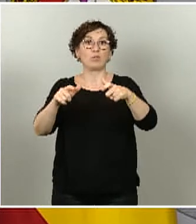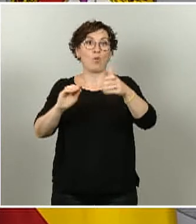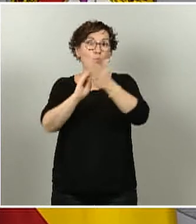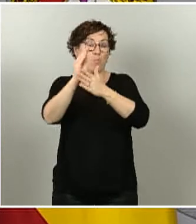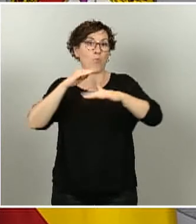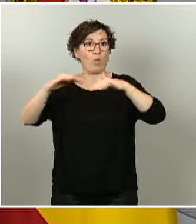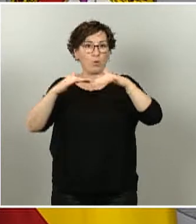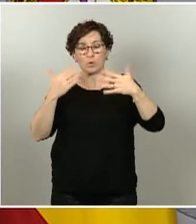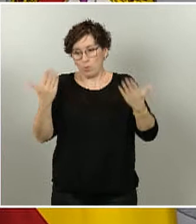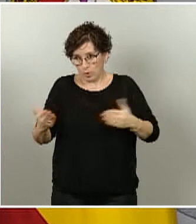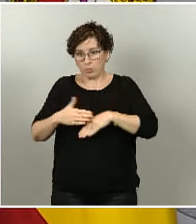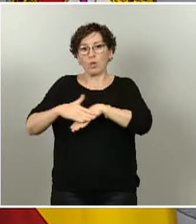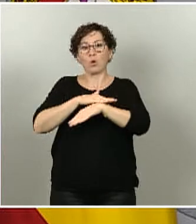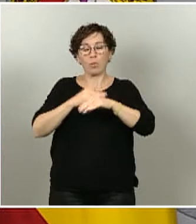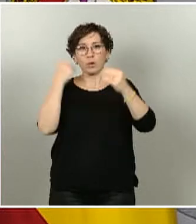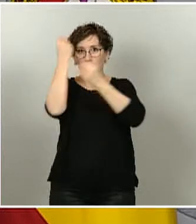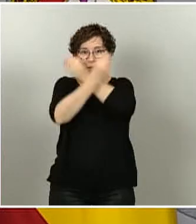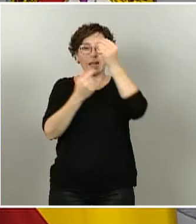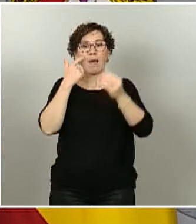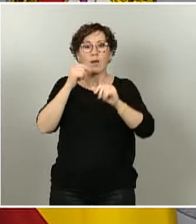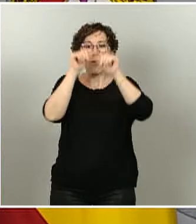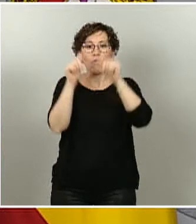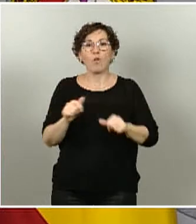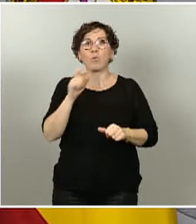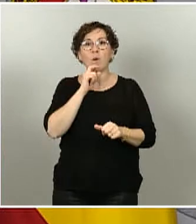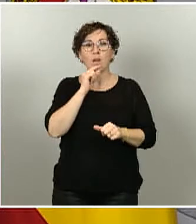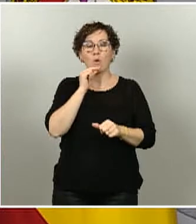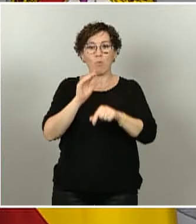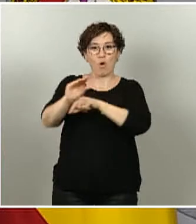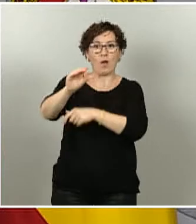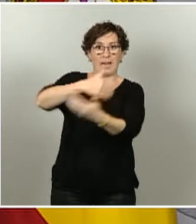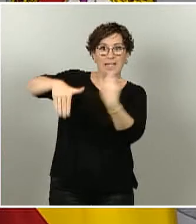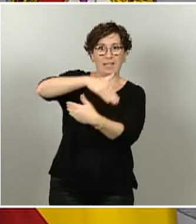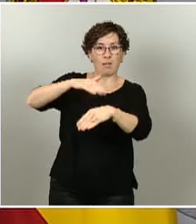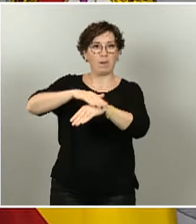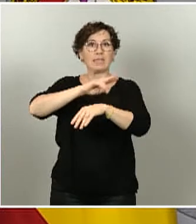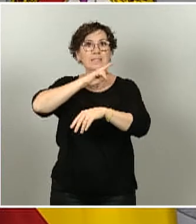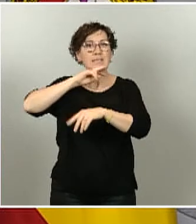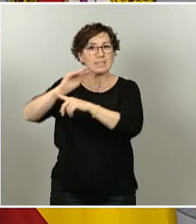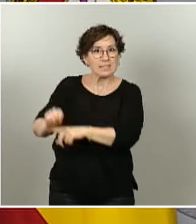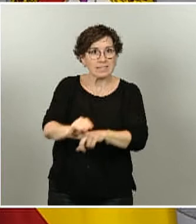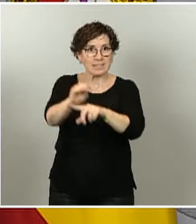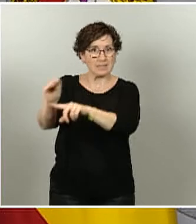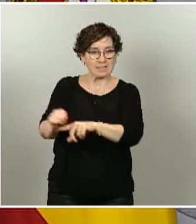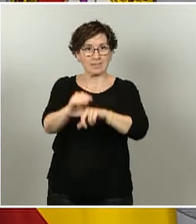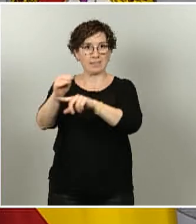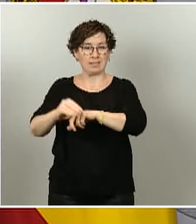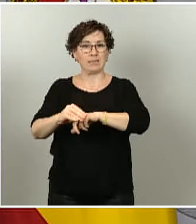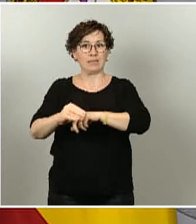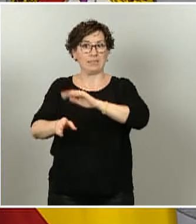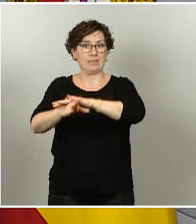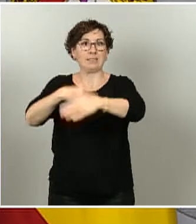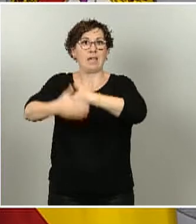los mecanismos de liquidez que permitan mantenerse a flote a nuestro sector productivo y tener el vigor con el que empezamos este